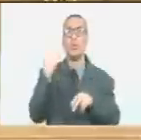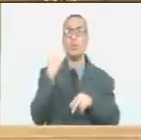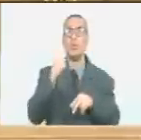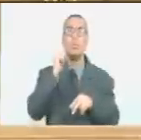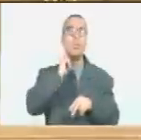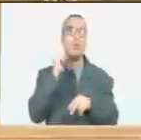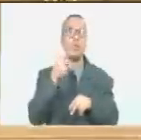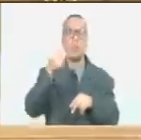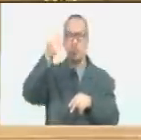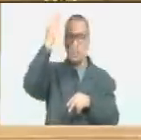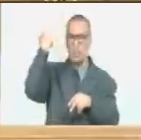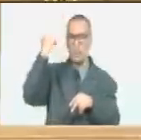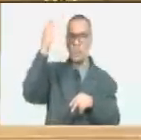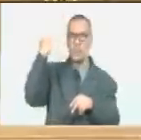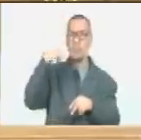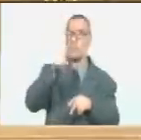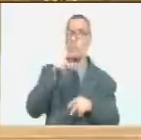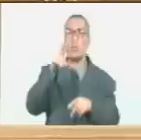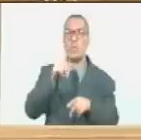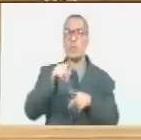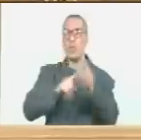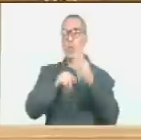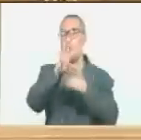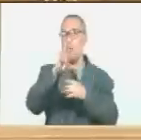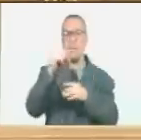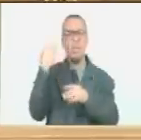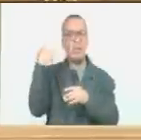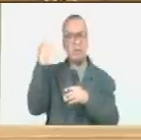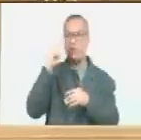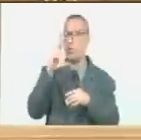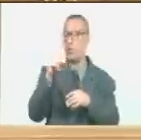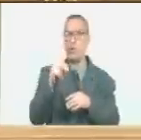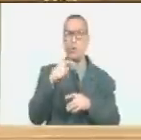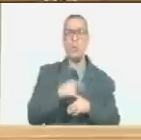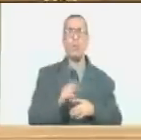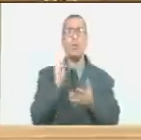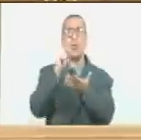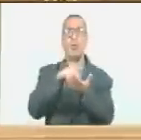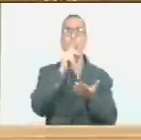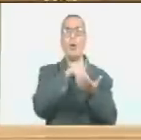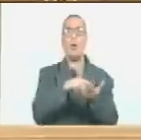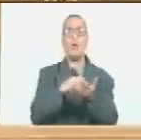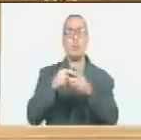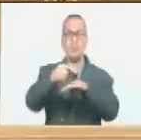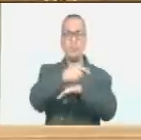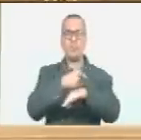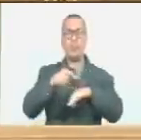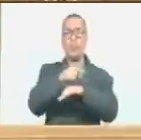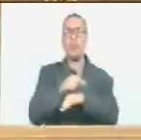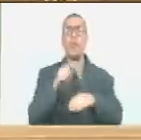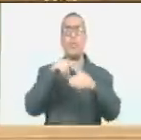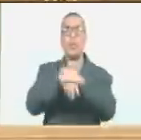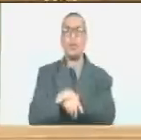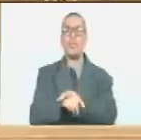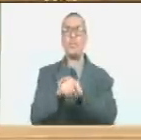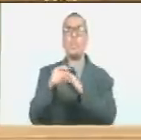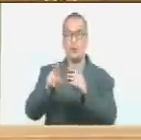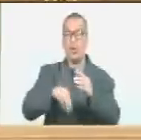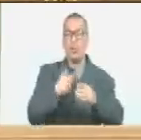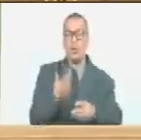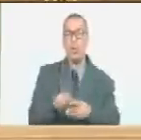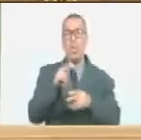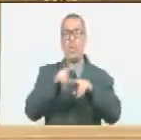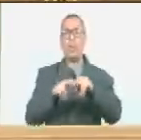antigua autoconstrucción que se realizaba en la Cuarta República. Es con la participación del Estado, con acceso a materiales,